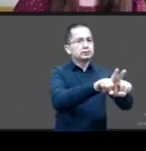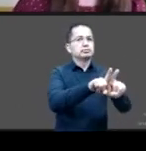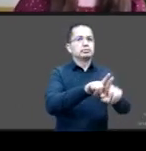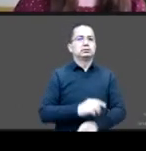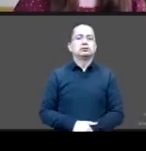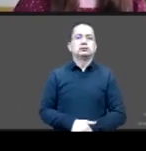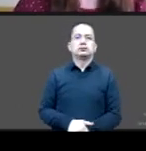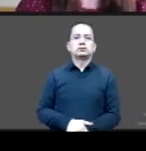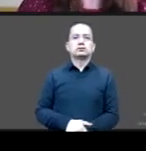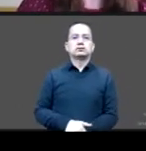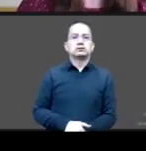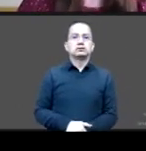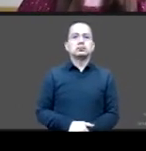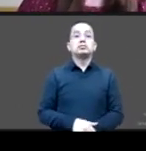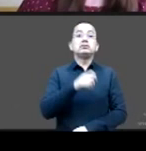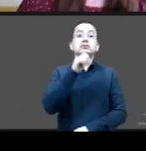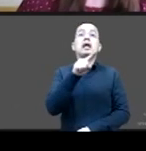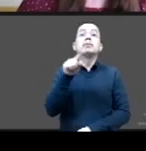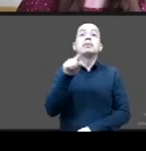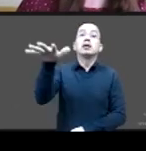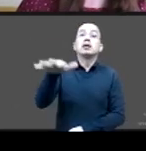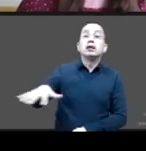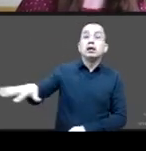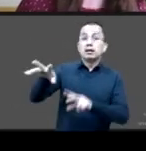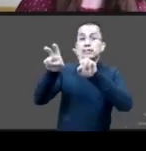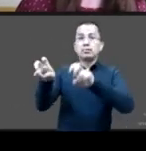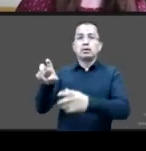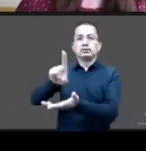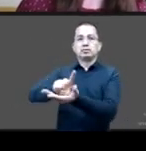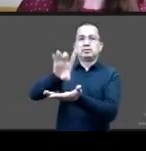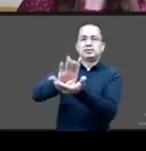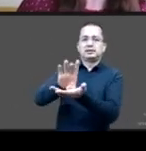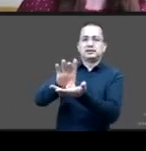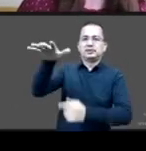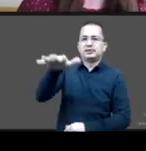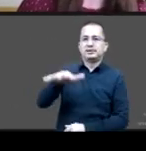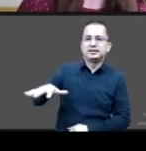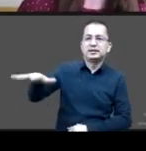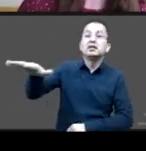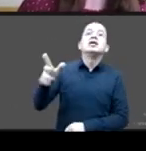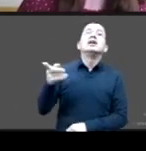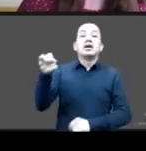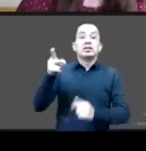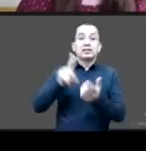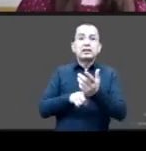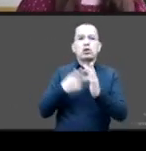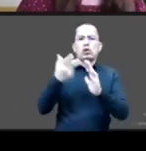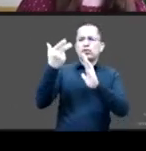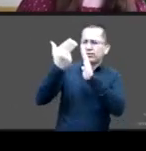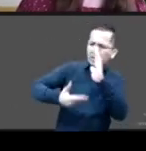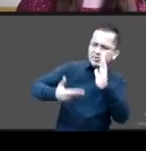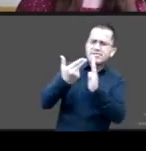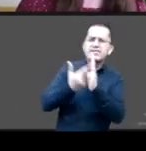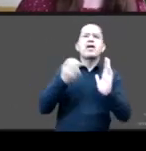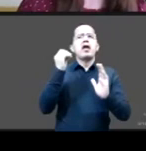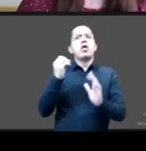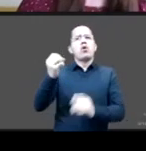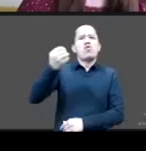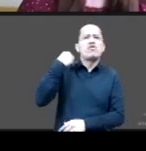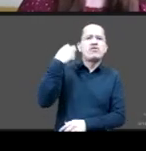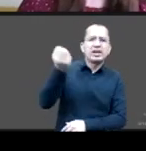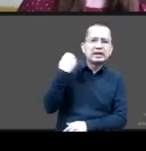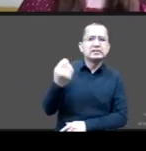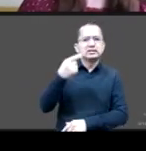tenemos el ambiente de la discapacidad donde se busca a través de talleres y foros virtuales una sensibilización